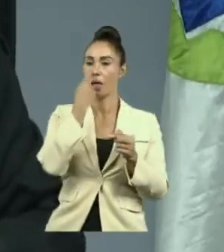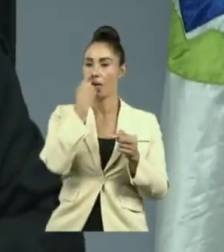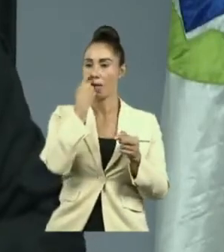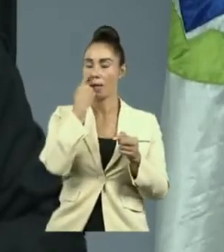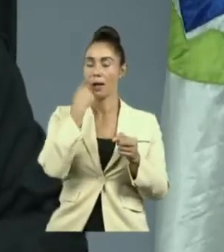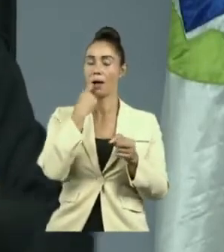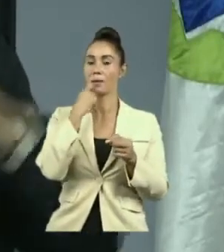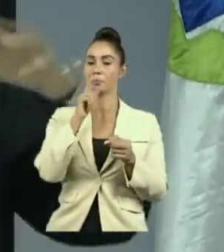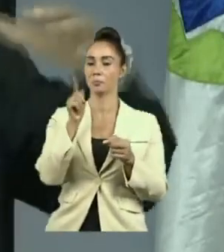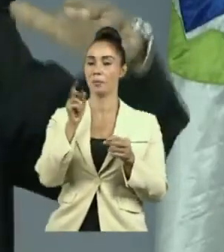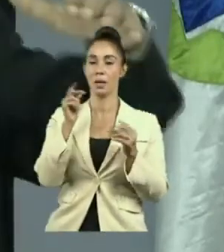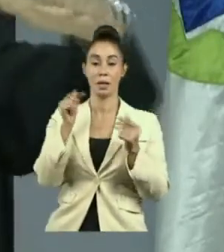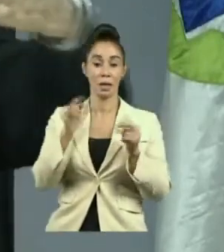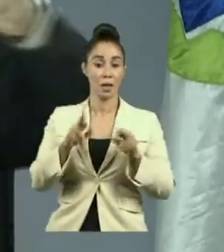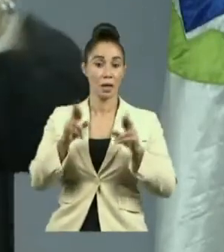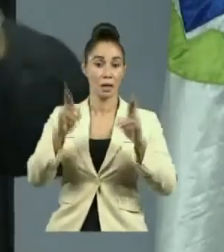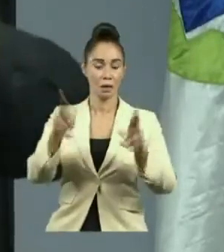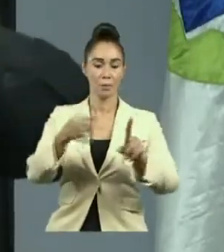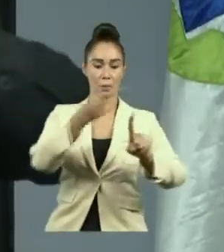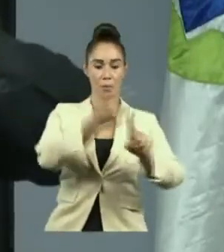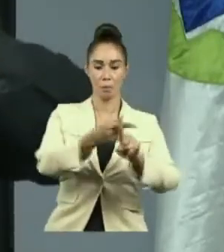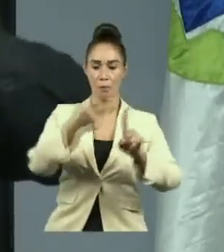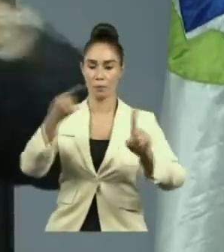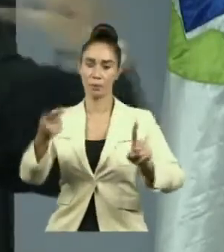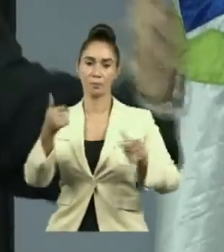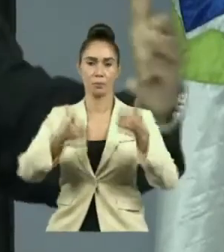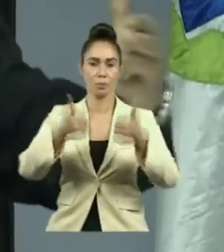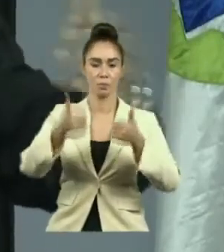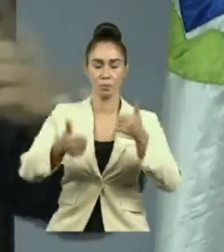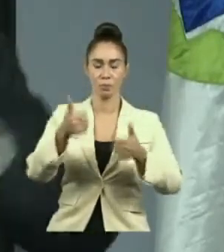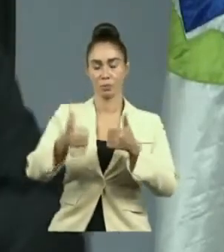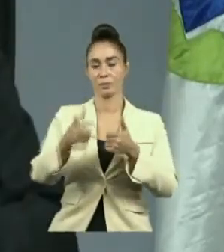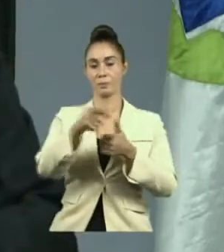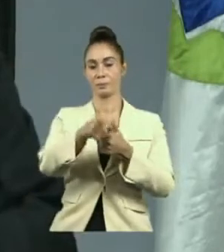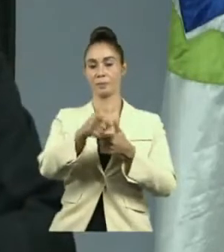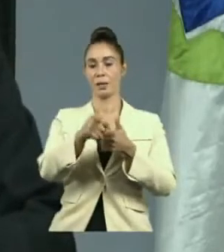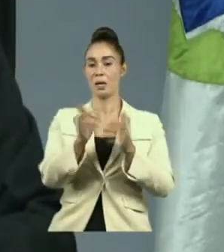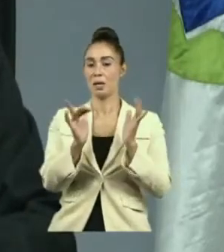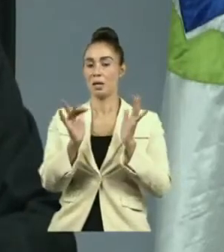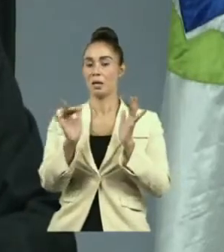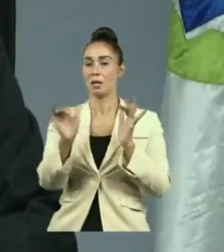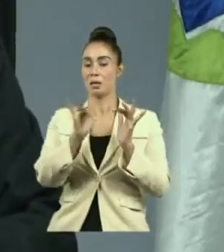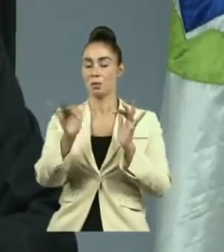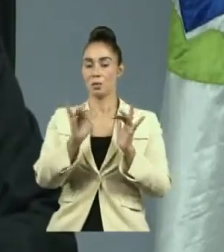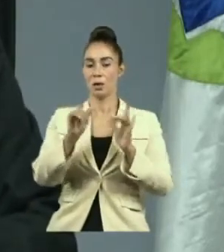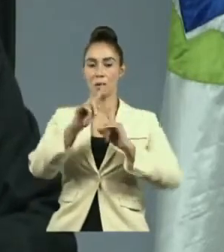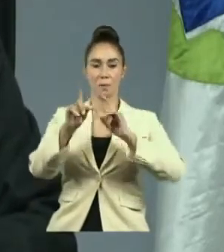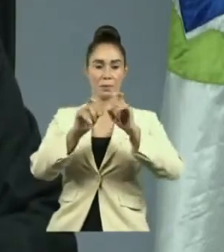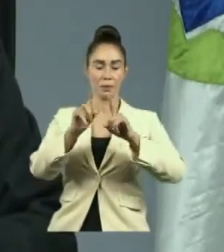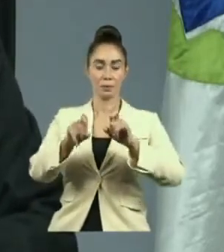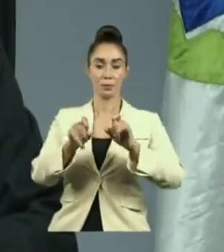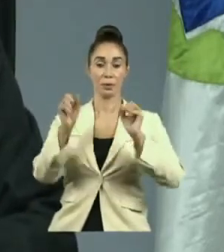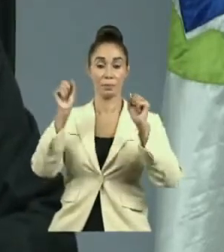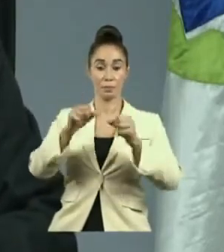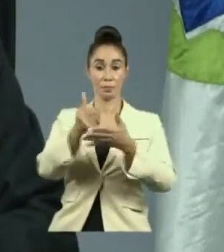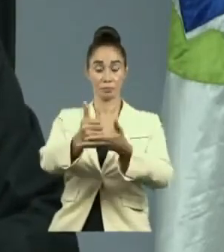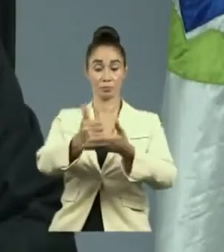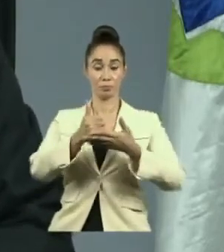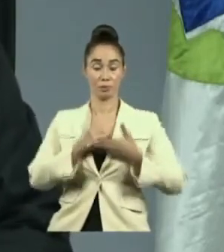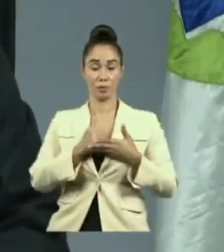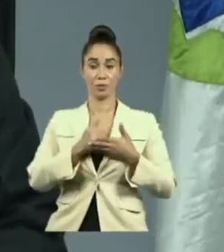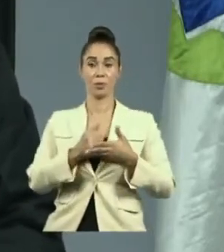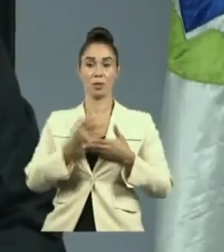a monitoreadas como un diseño de una red bajo la misma técnica de la encuesta que permita establecer